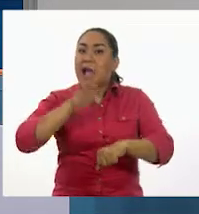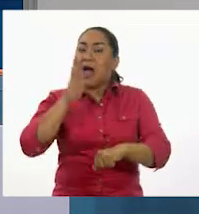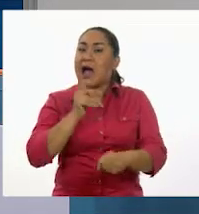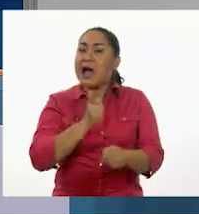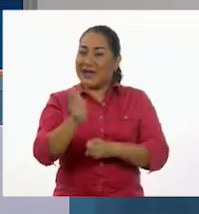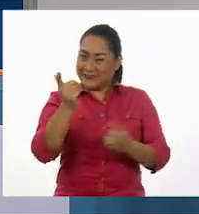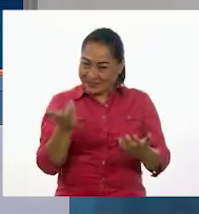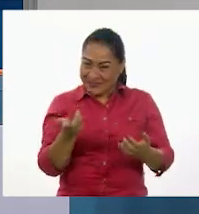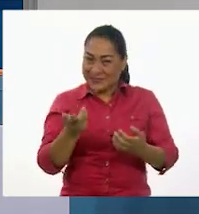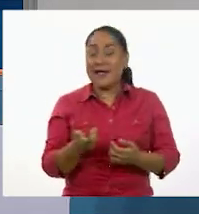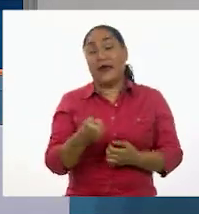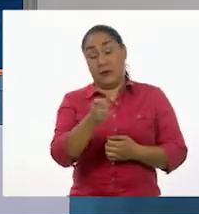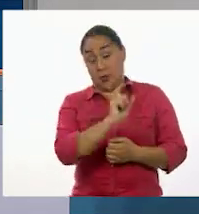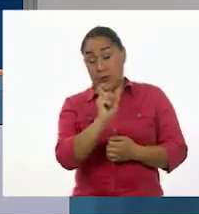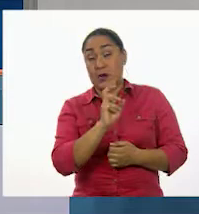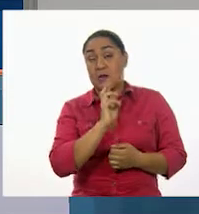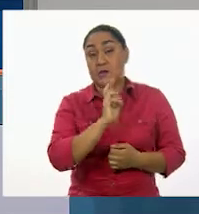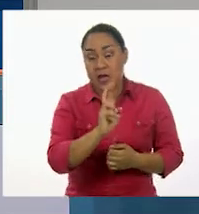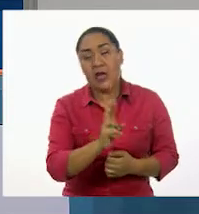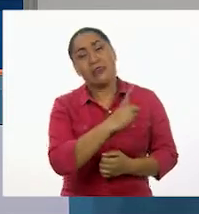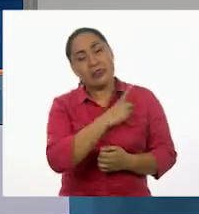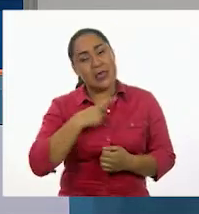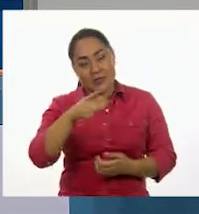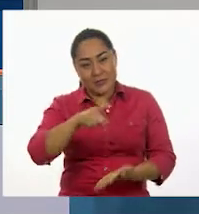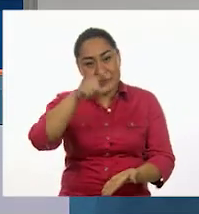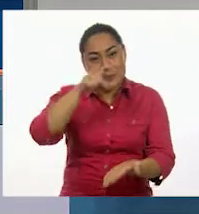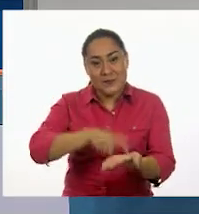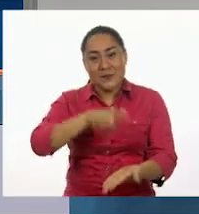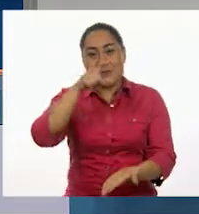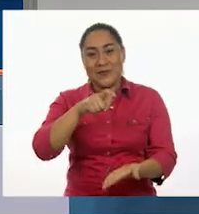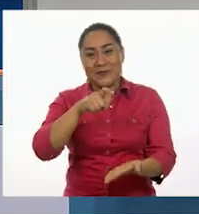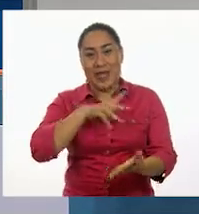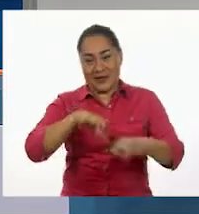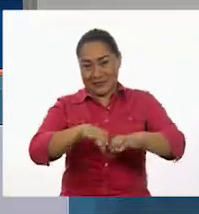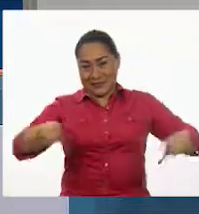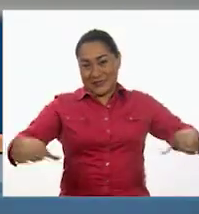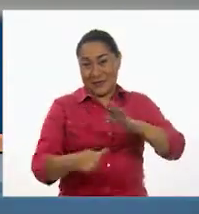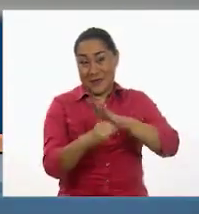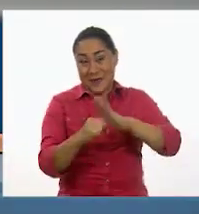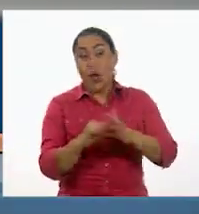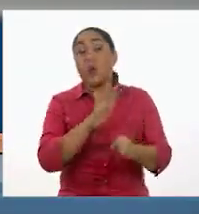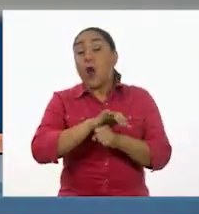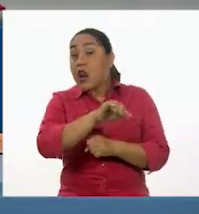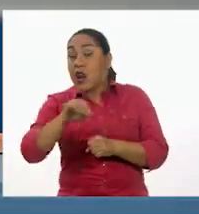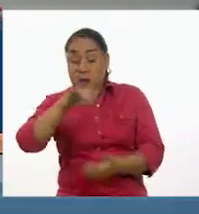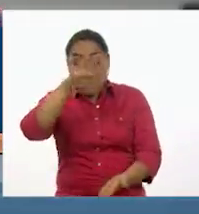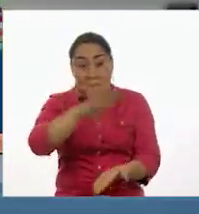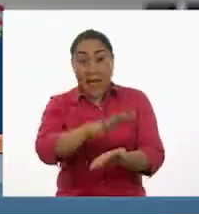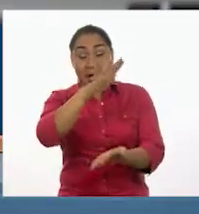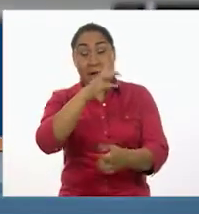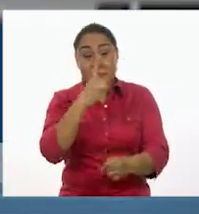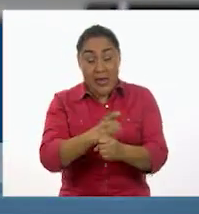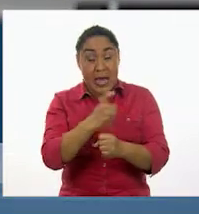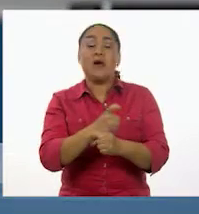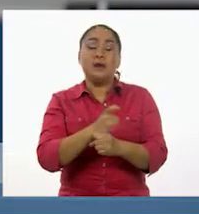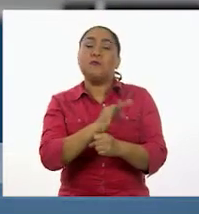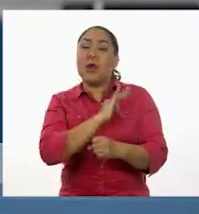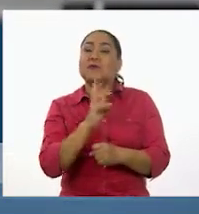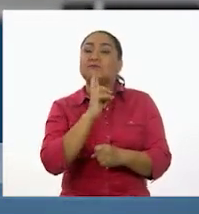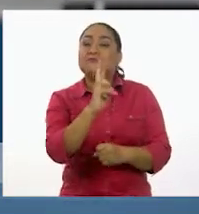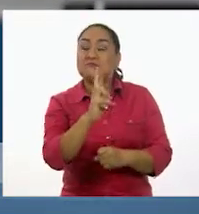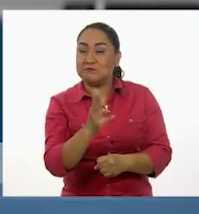Recuerden que para poder responder deben apretar el botón que se encuentra en el escritorio. El que lo apriete más rápido tendrá la oportunidad de